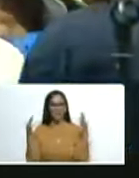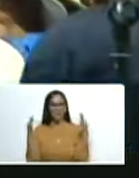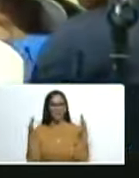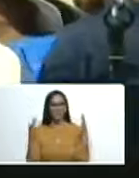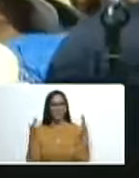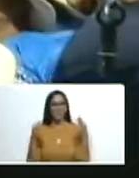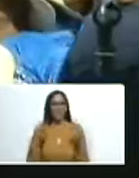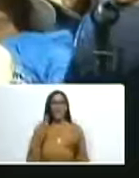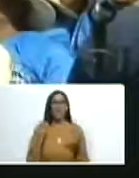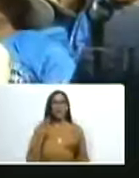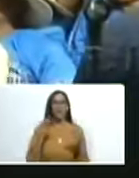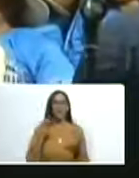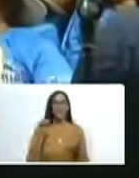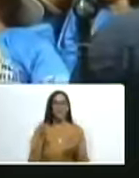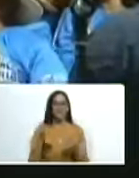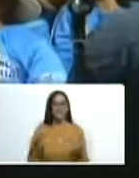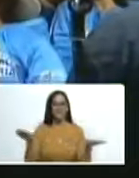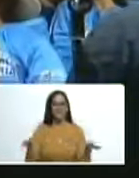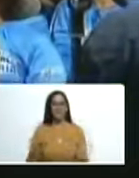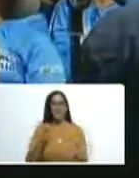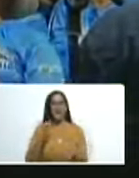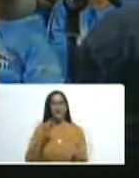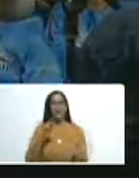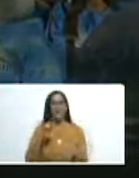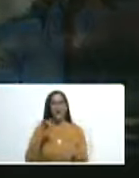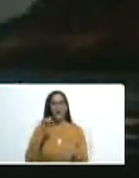Bermúdez de Carúpano.